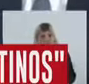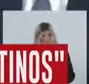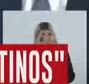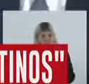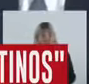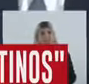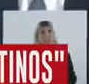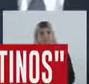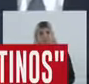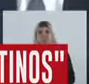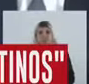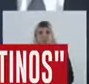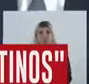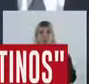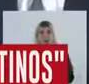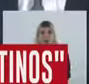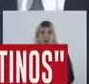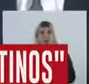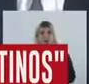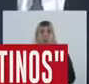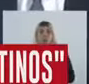Porque de no haber sido así, eran